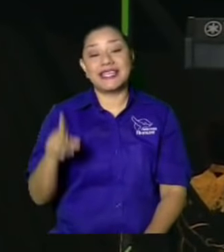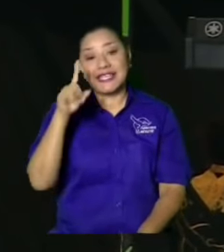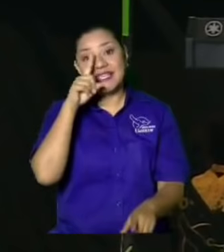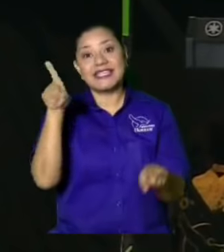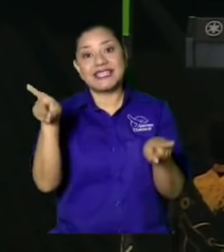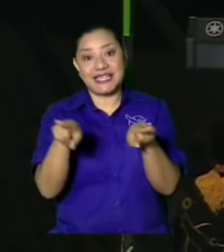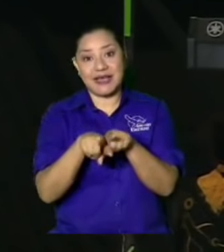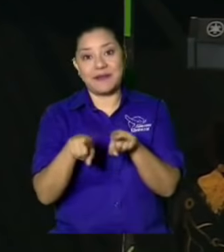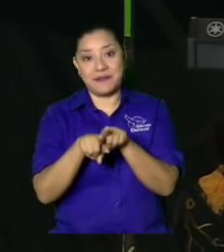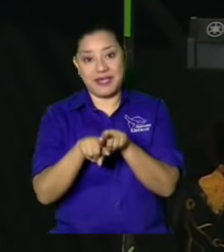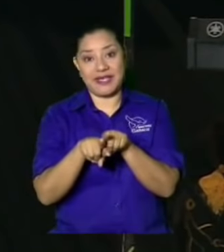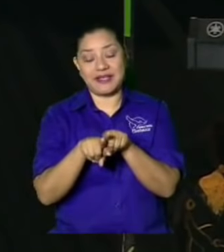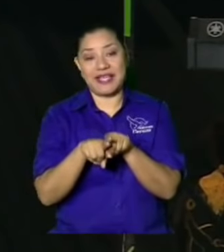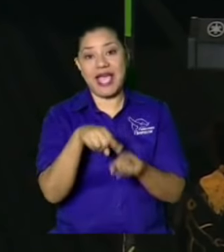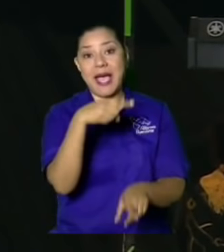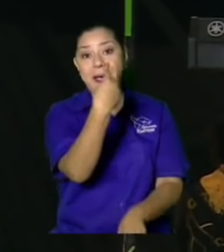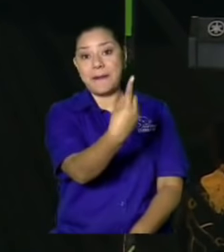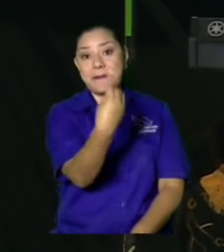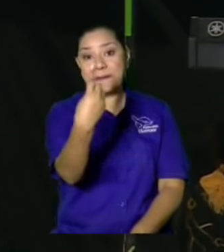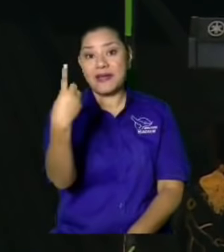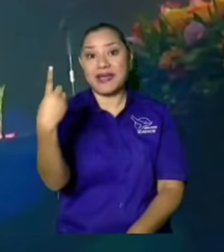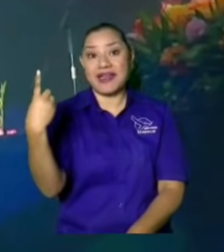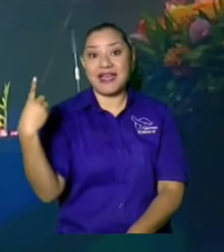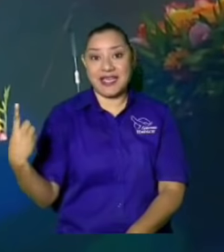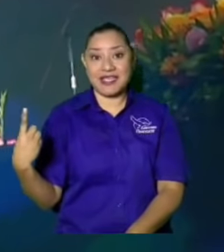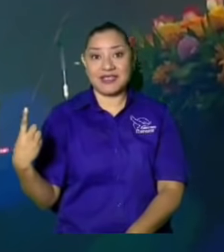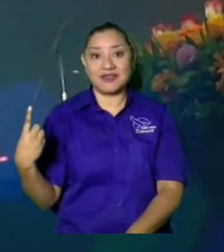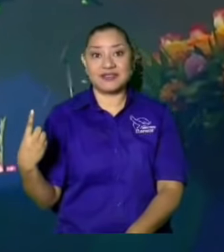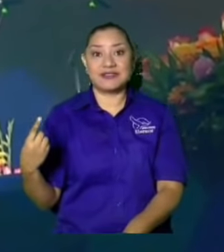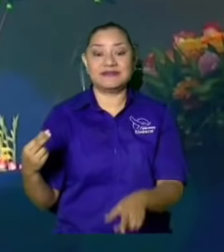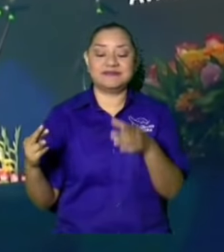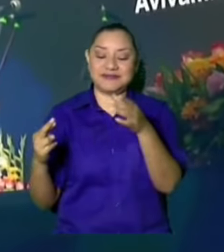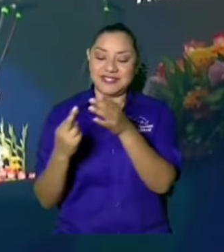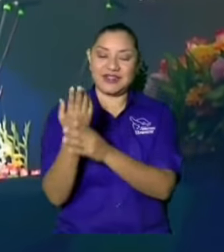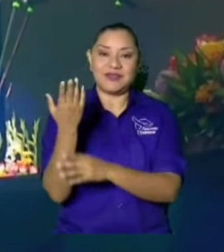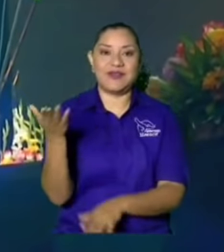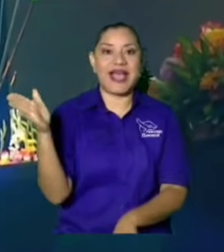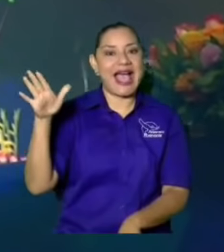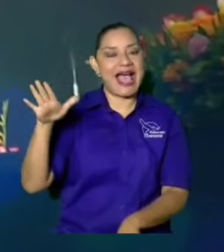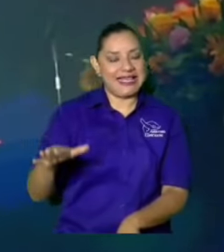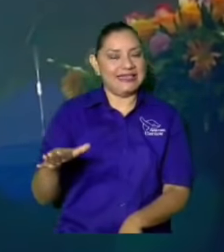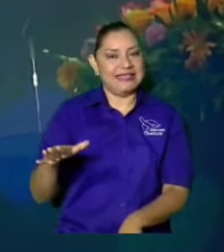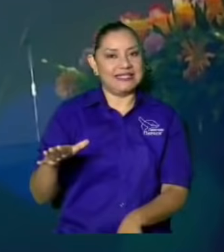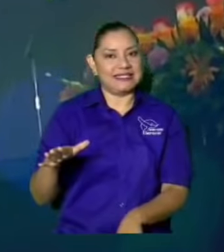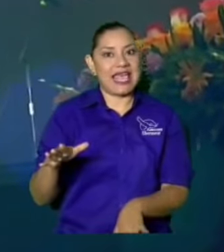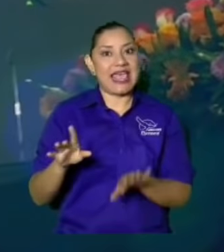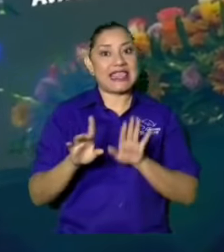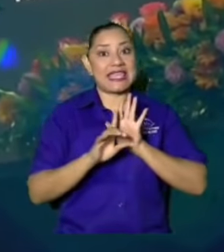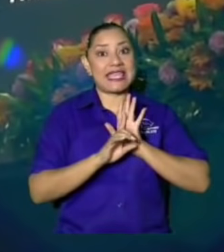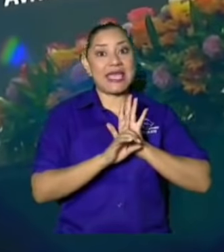da gloria a Dios? Así que mire, pues, antes de que el anticristo aparezca,